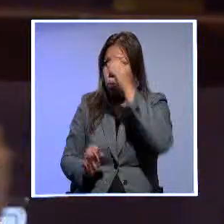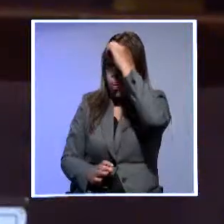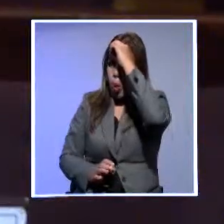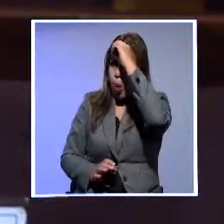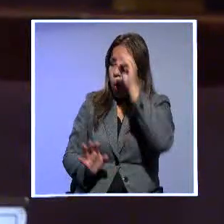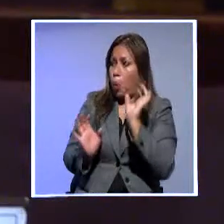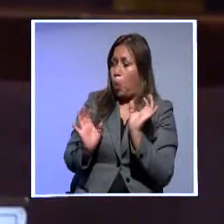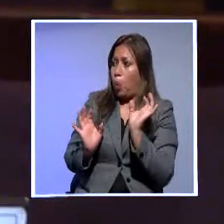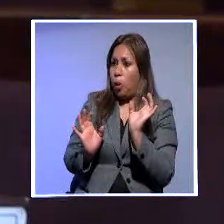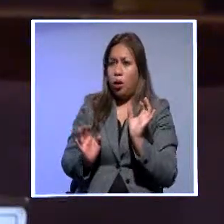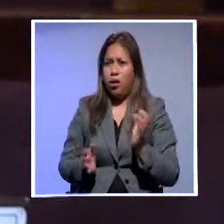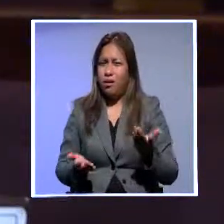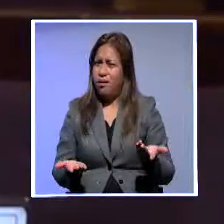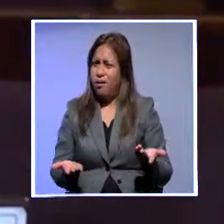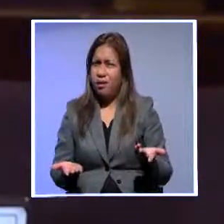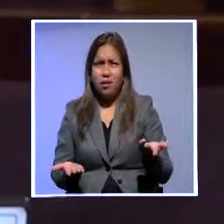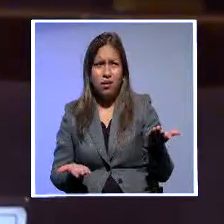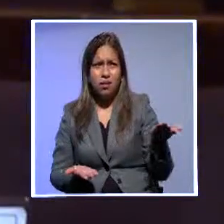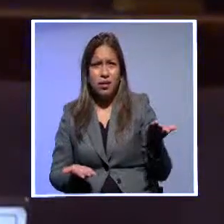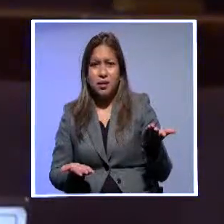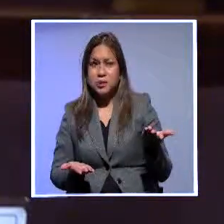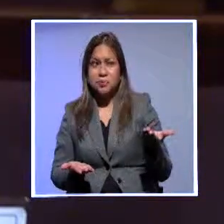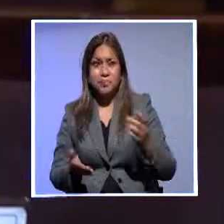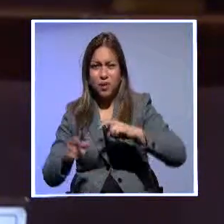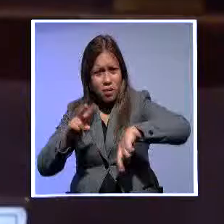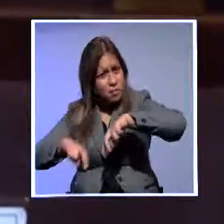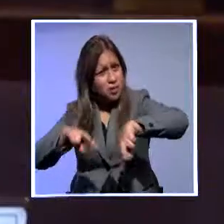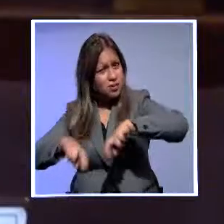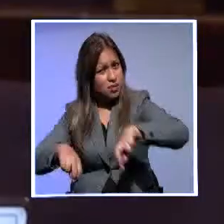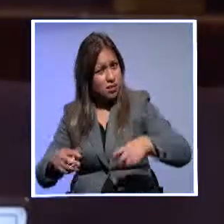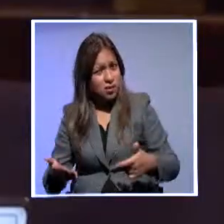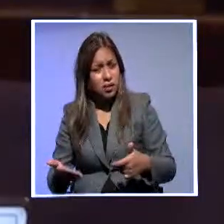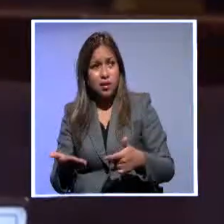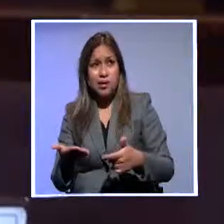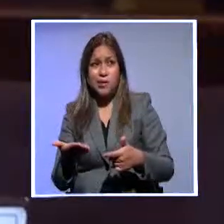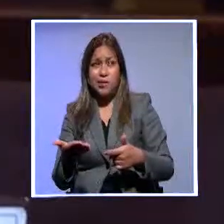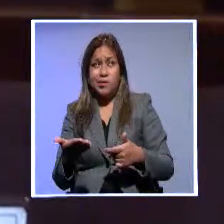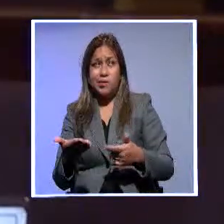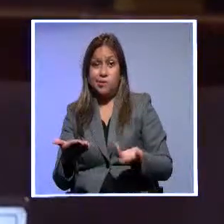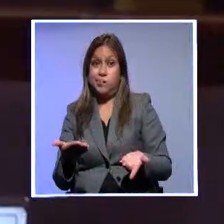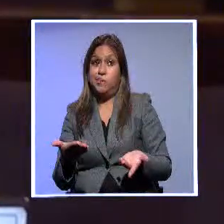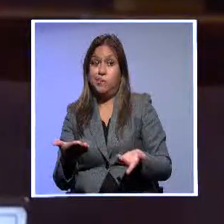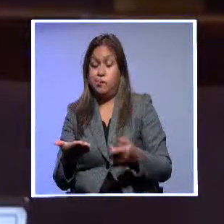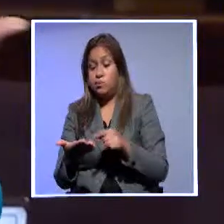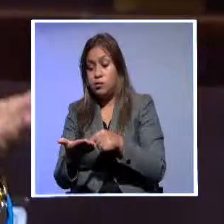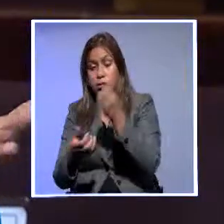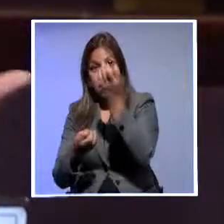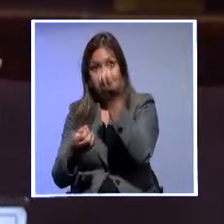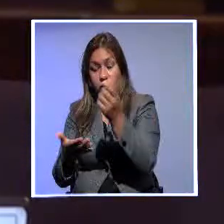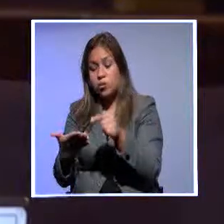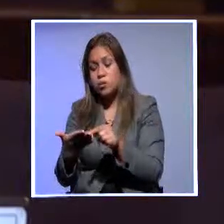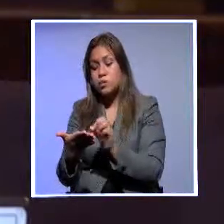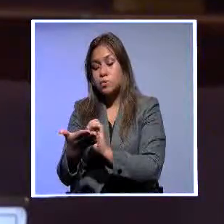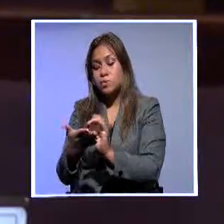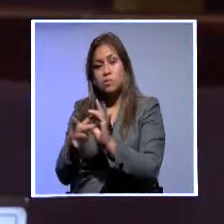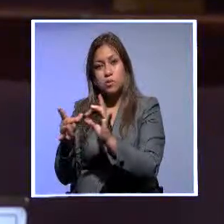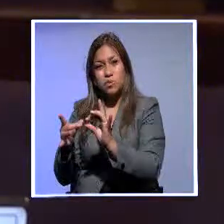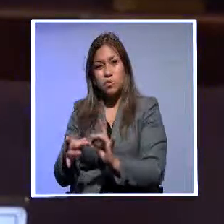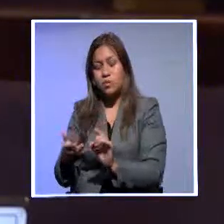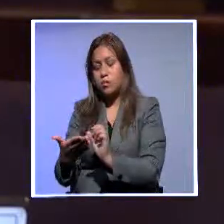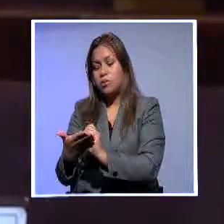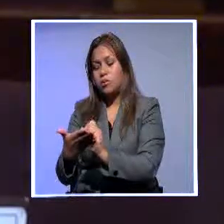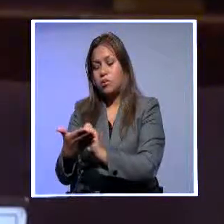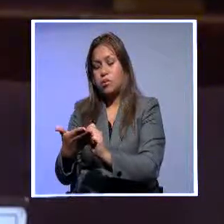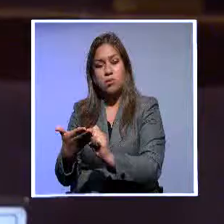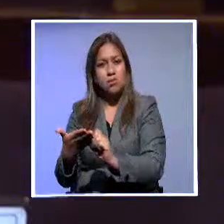un caso que estaba en investigación pues entonces no necesita estar contando en el informe que se remite cuando ya la fiscalía de alguna manera